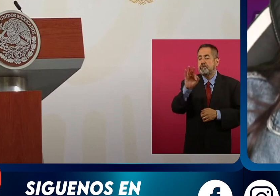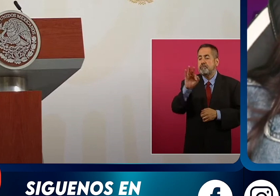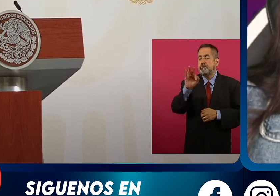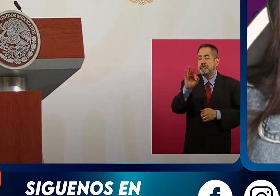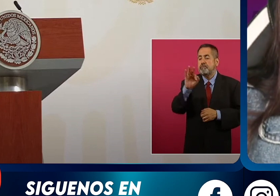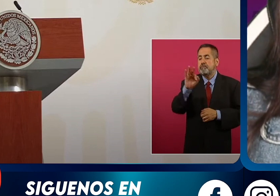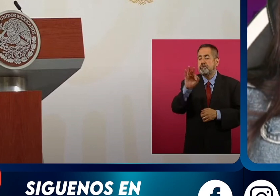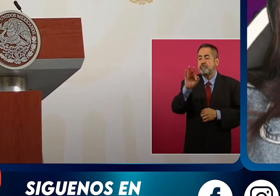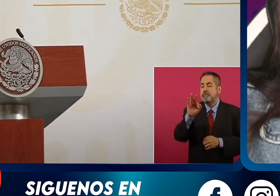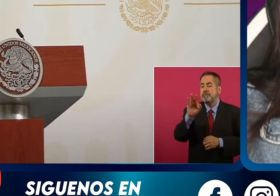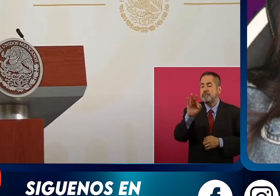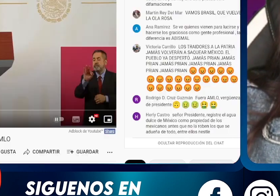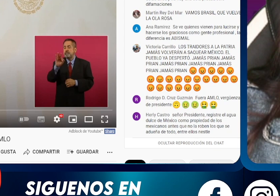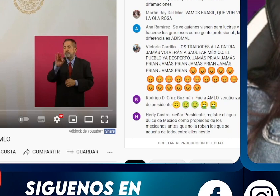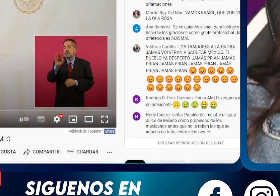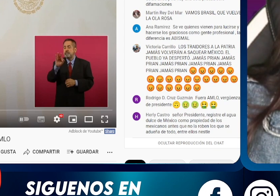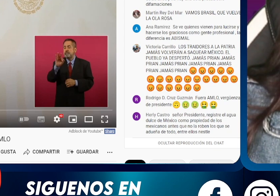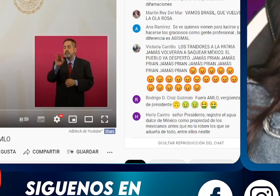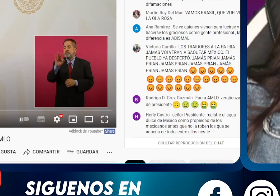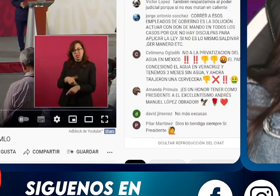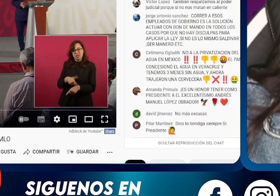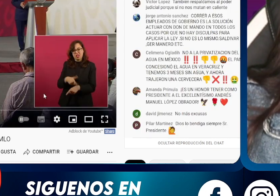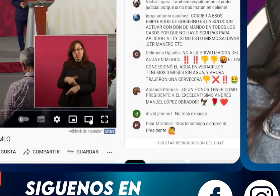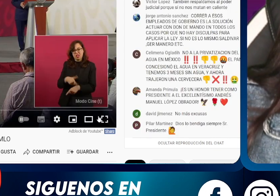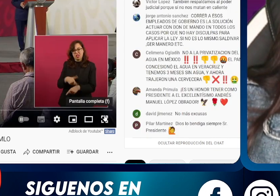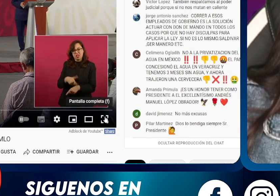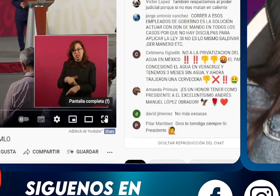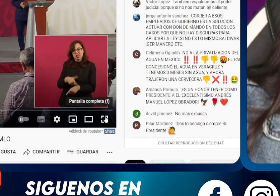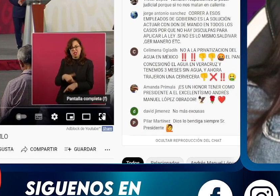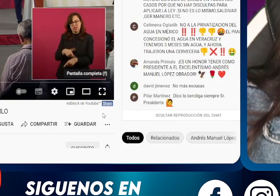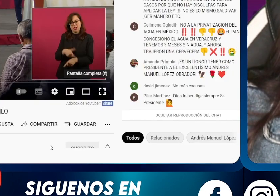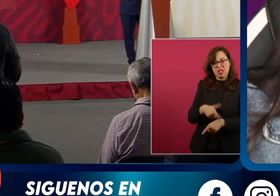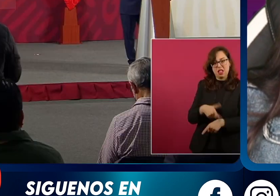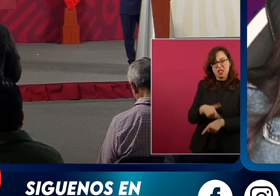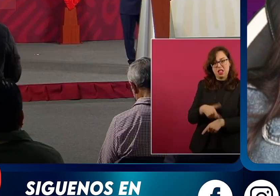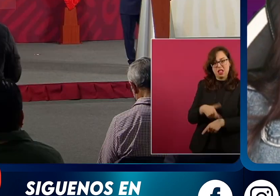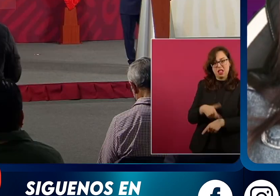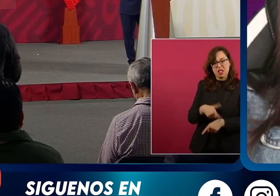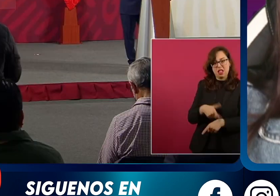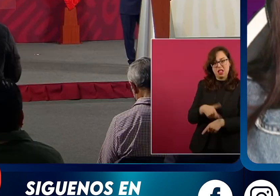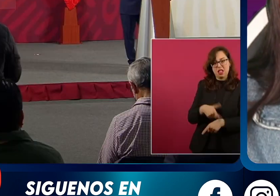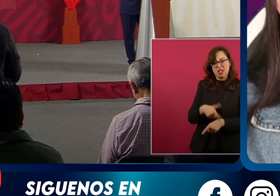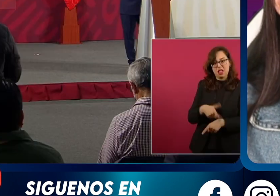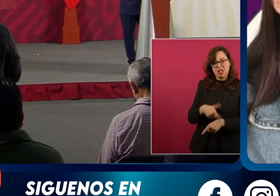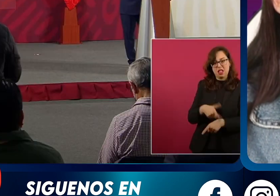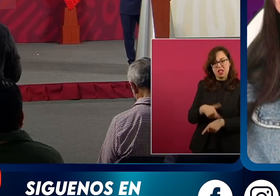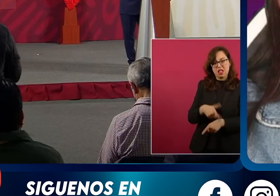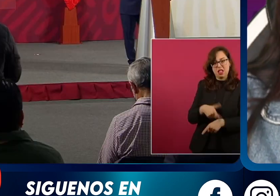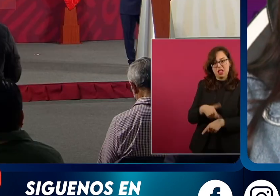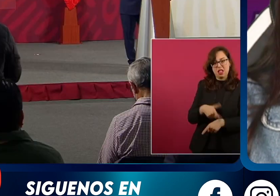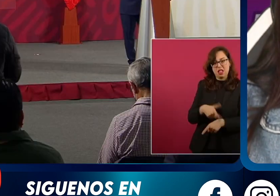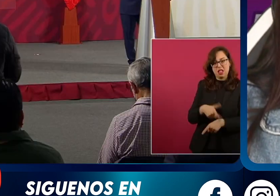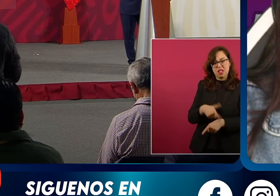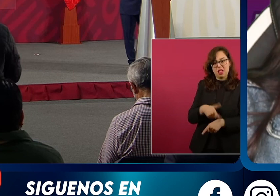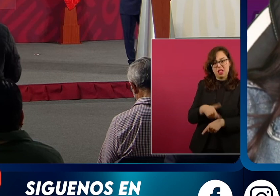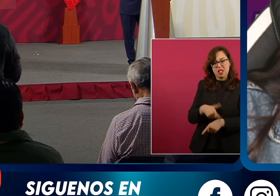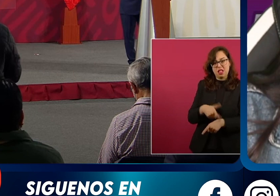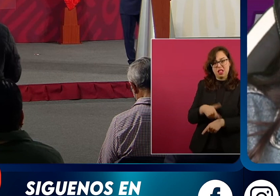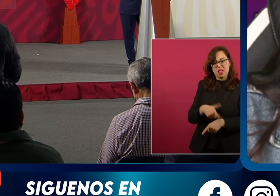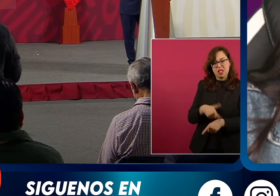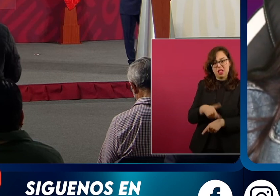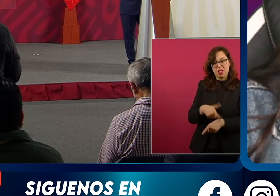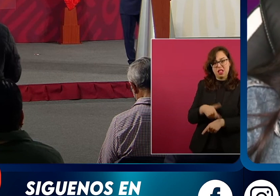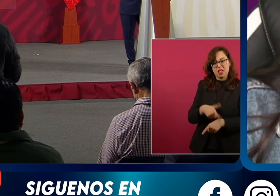que sí es importante señalar esta parte donde, bueno, el presidente acepta que no ha sido el mejor trabajo. Por otra parte, bueno, pues el día de ayer también